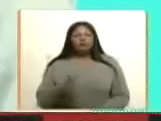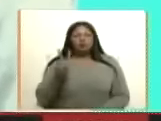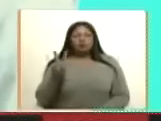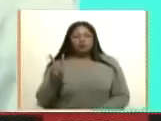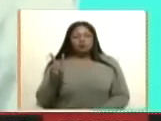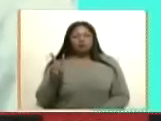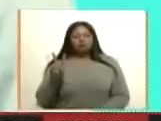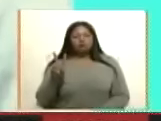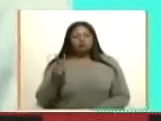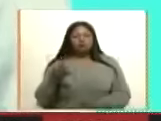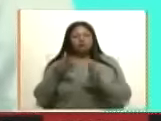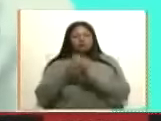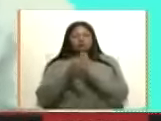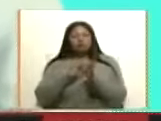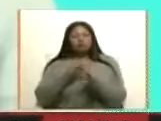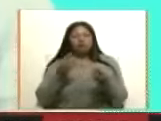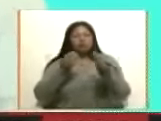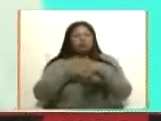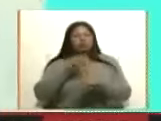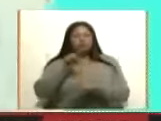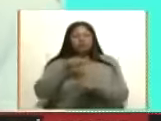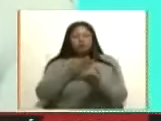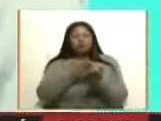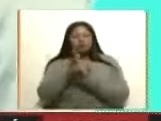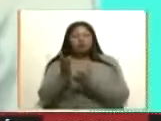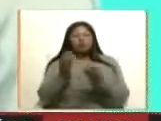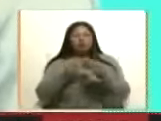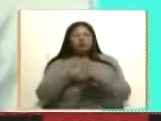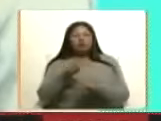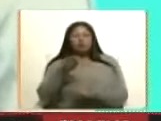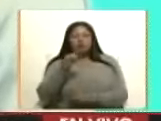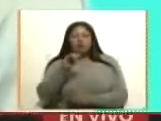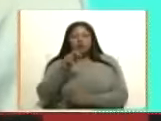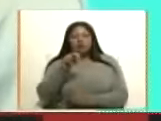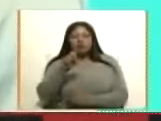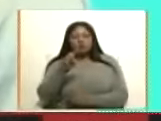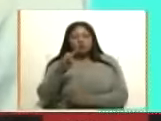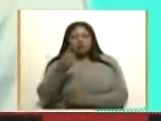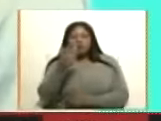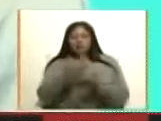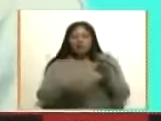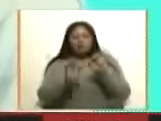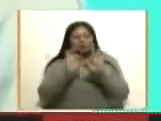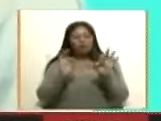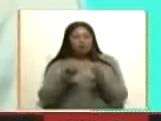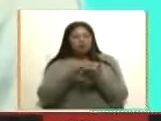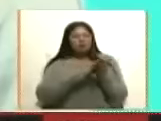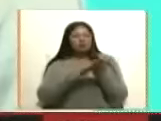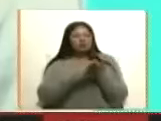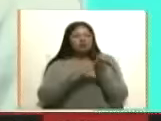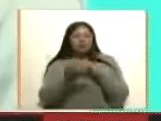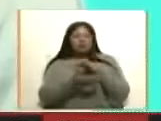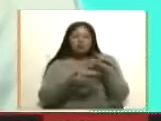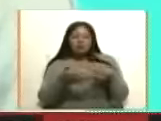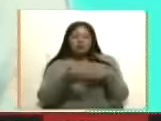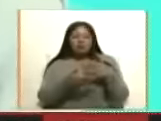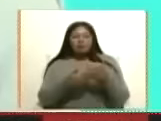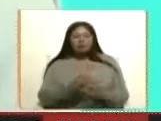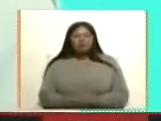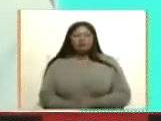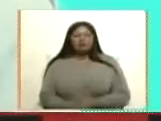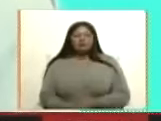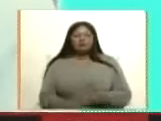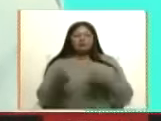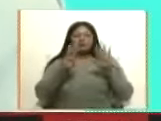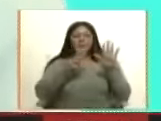sobre si estábamos de acuerdo en mantener el acuerdo de Ginebra como único método para la solución de este problema el